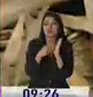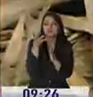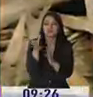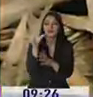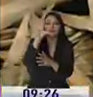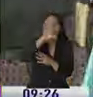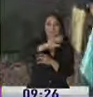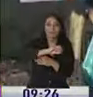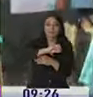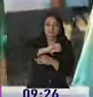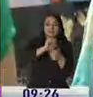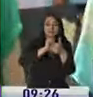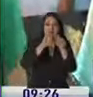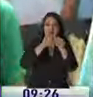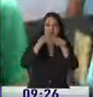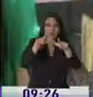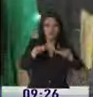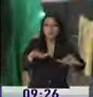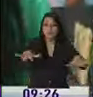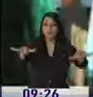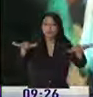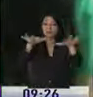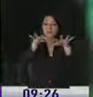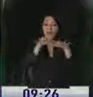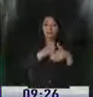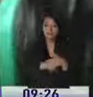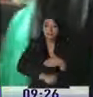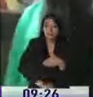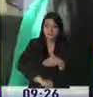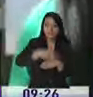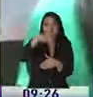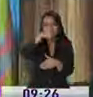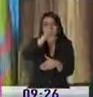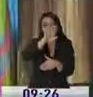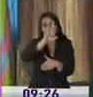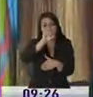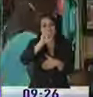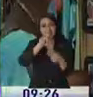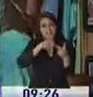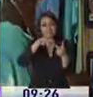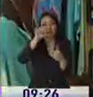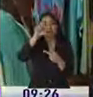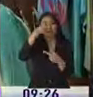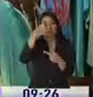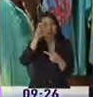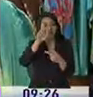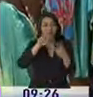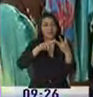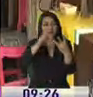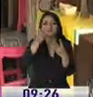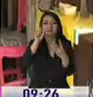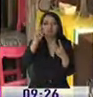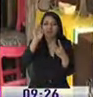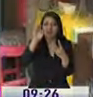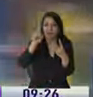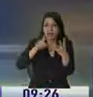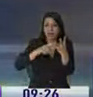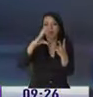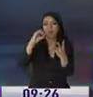parte de África, de donde nosotros venimos, que son de Nigeria, de Níger, del Senegal, de Cabo